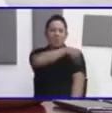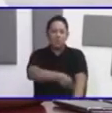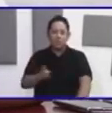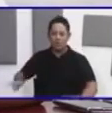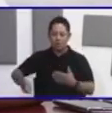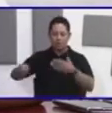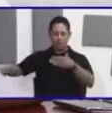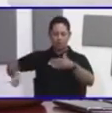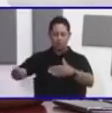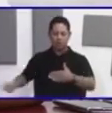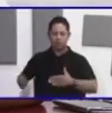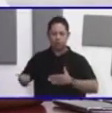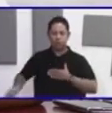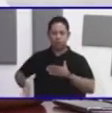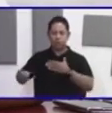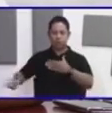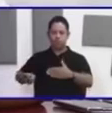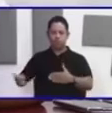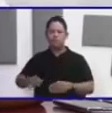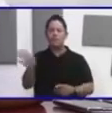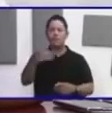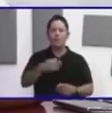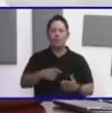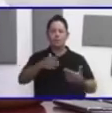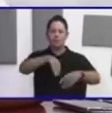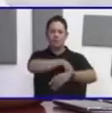Ministerio de Salud compró en 86 millones camas,